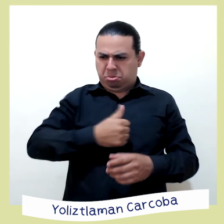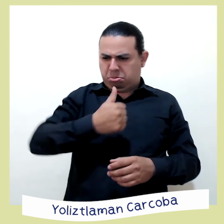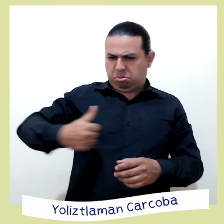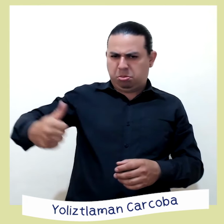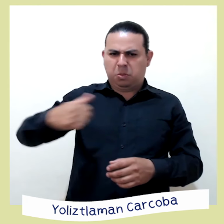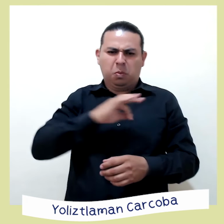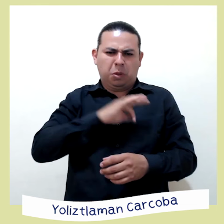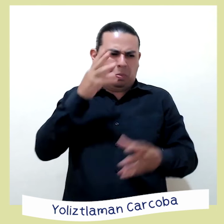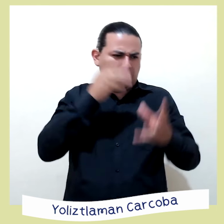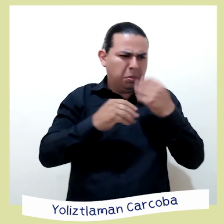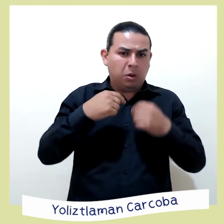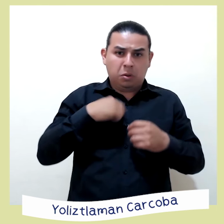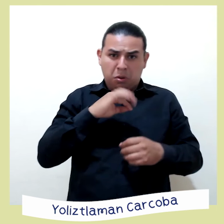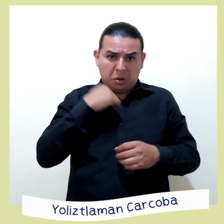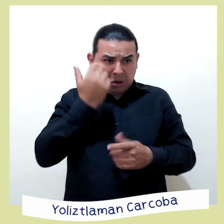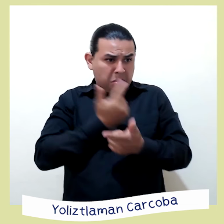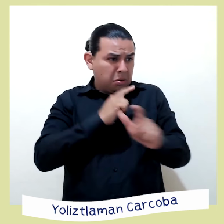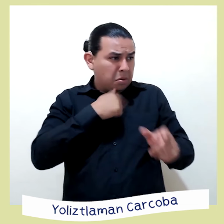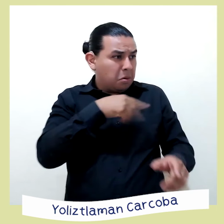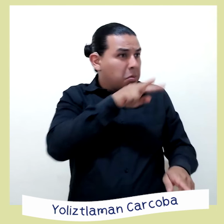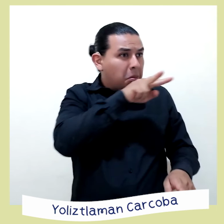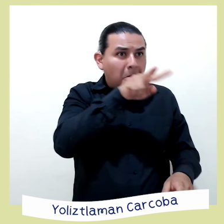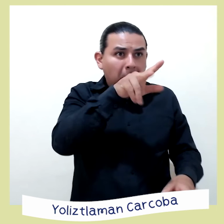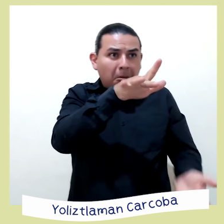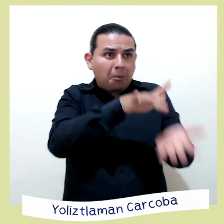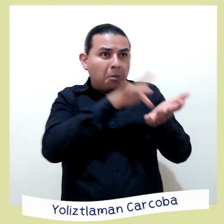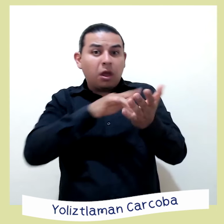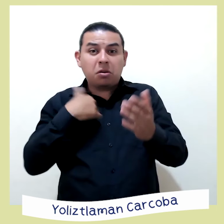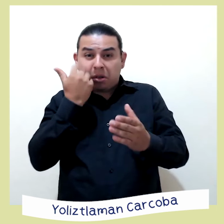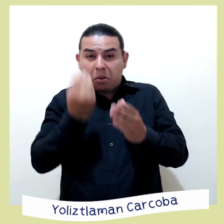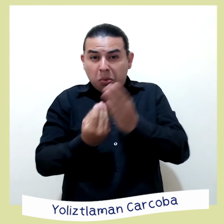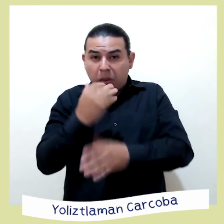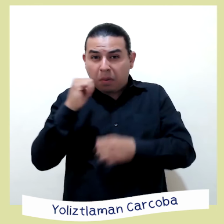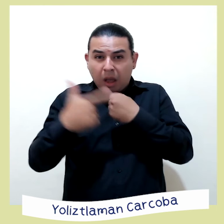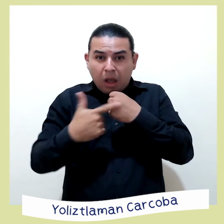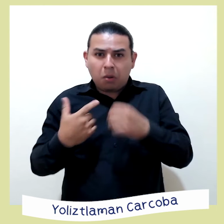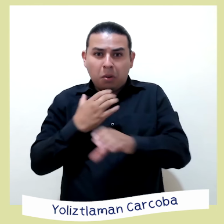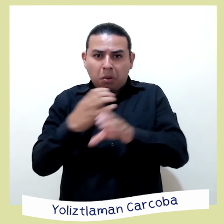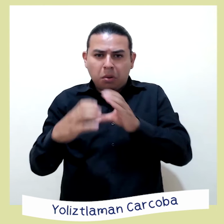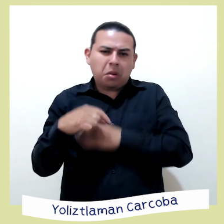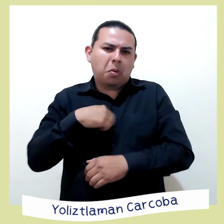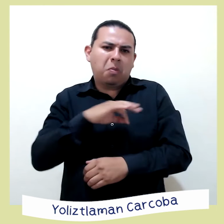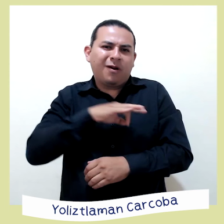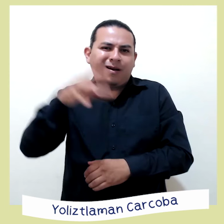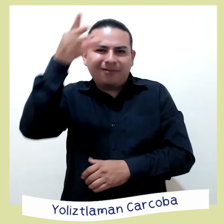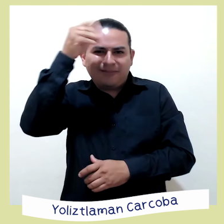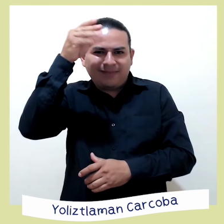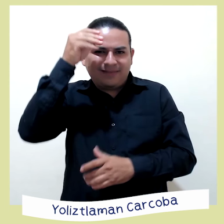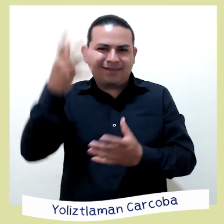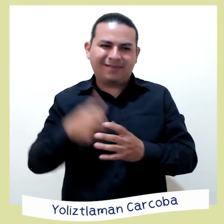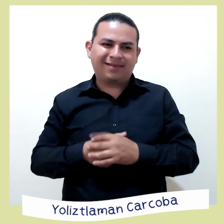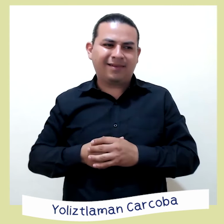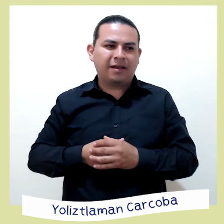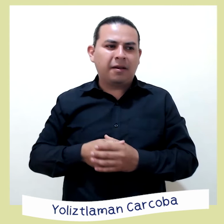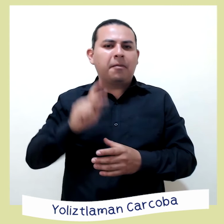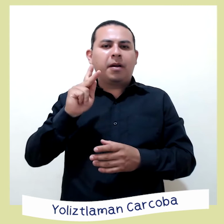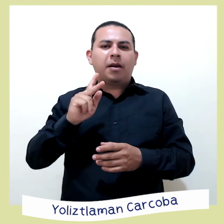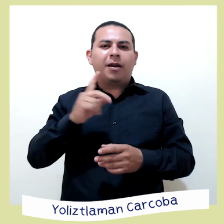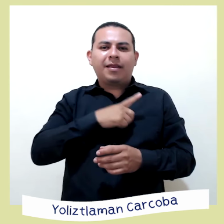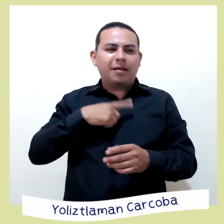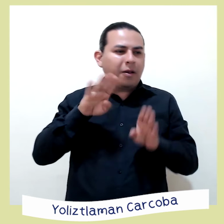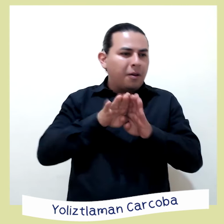nos encontramos en que yo sí quiero aprender, todo lo que me enseñen lo aprendo, todo lo que veo quiero conocerlo. A